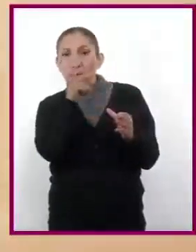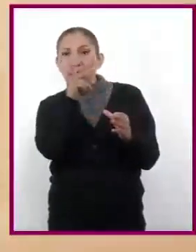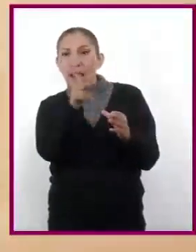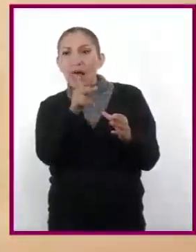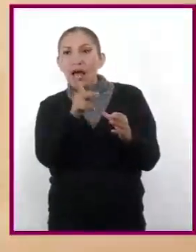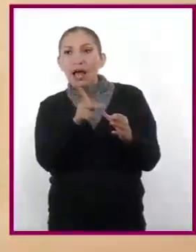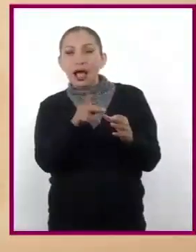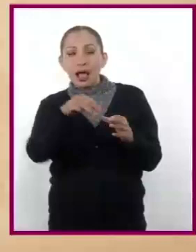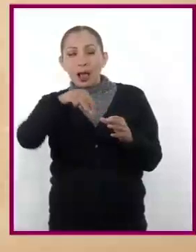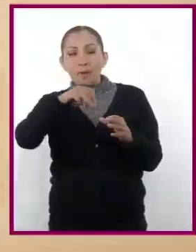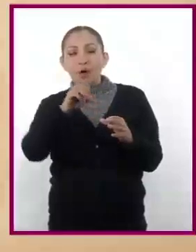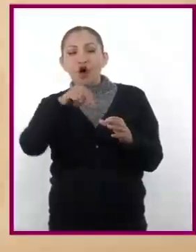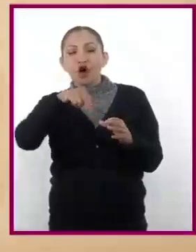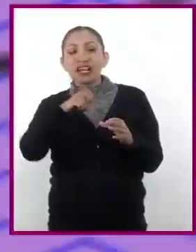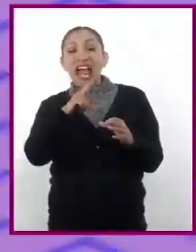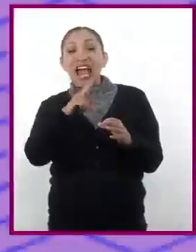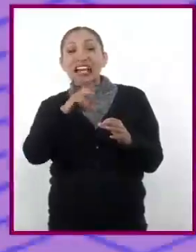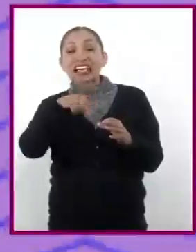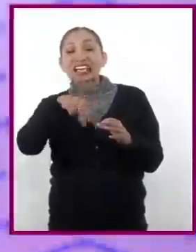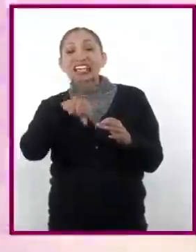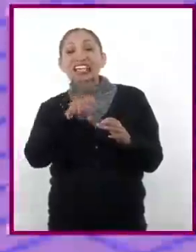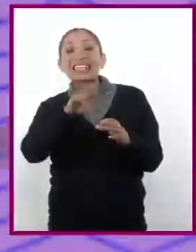palabra monarquía.